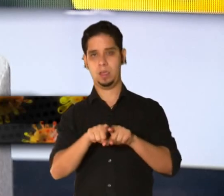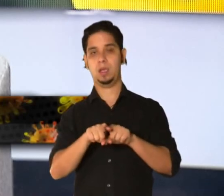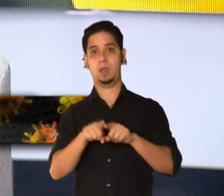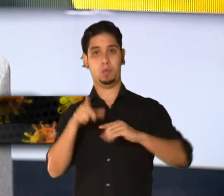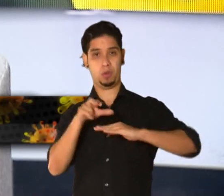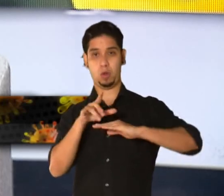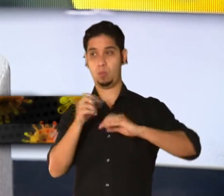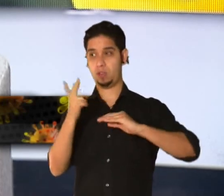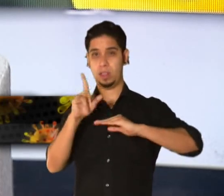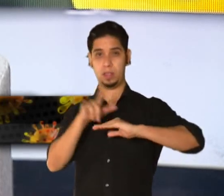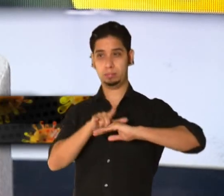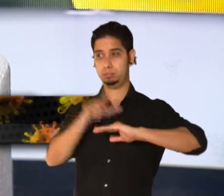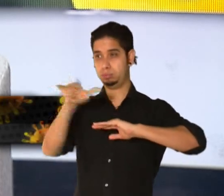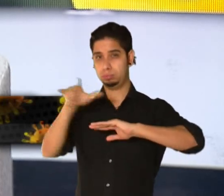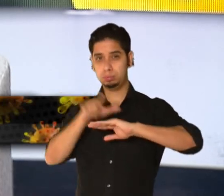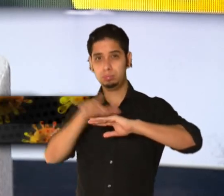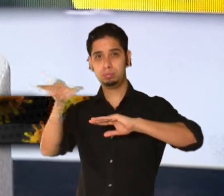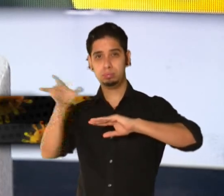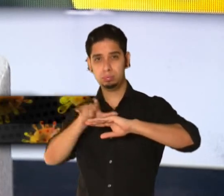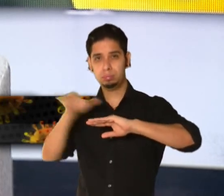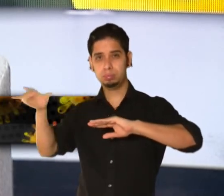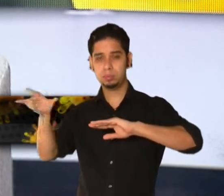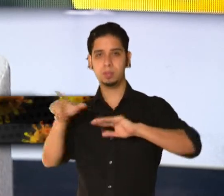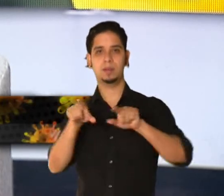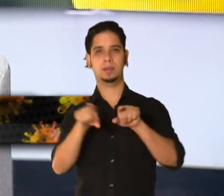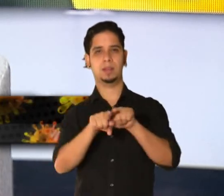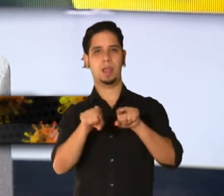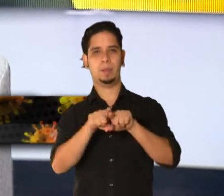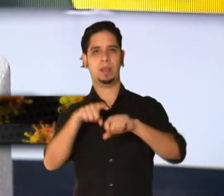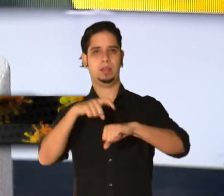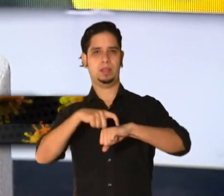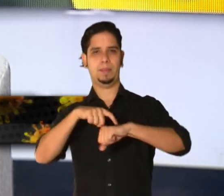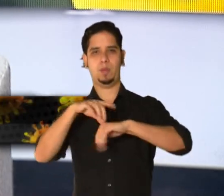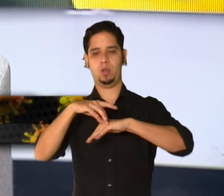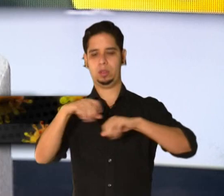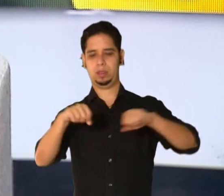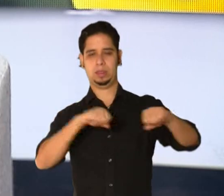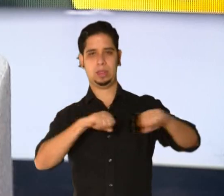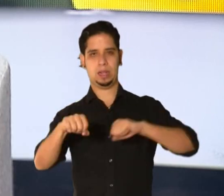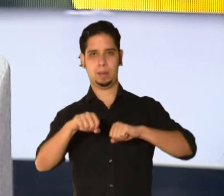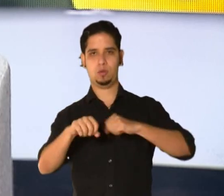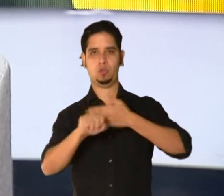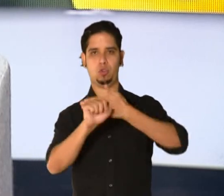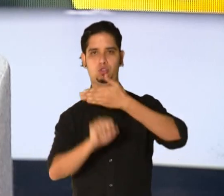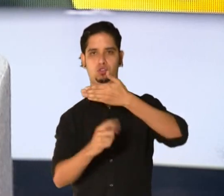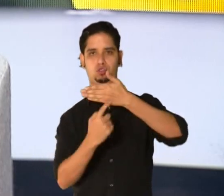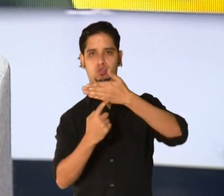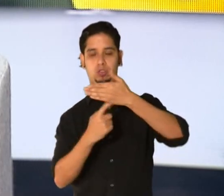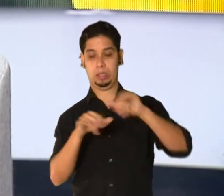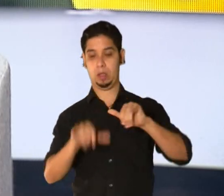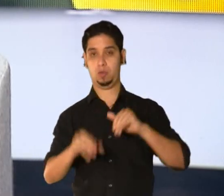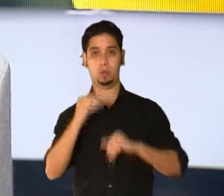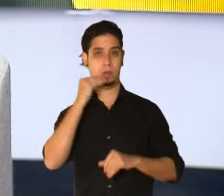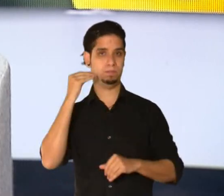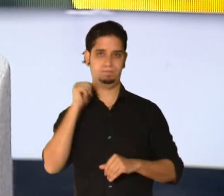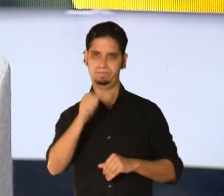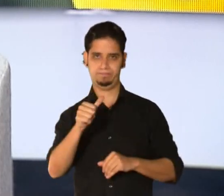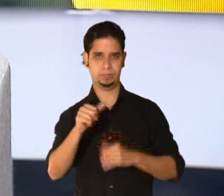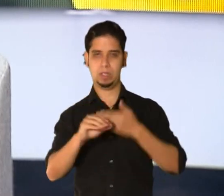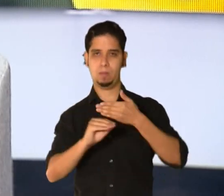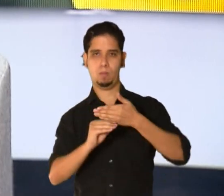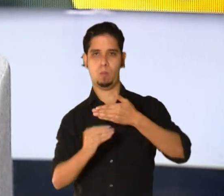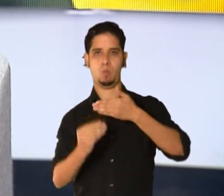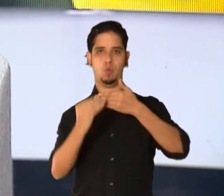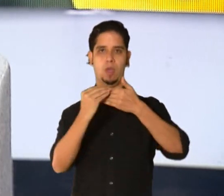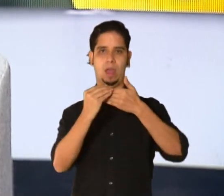de Puerto Rico y además los terremotos que hubo en el suroeste también desplazó a mucha gente de sus viviendas. Así que